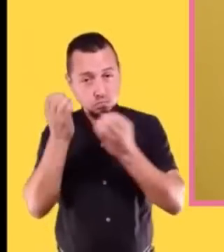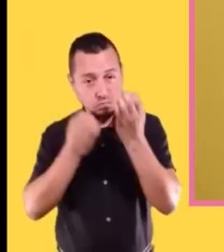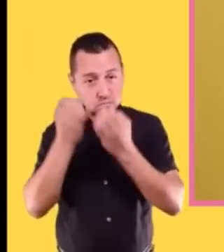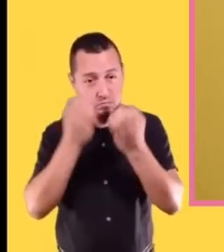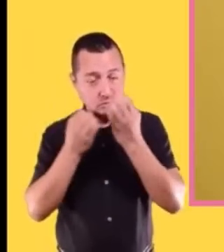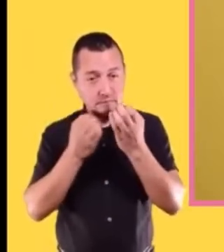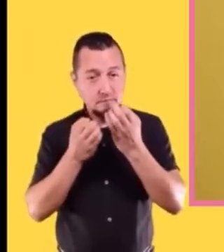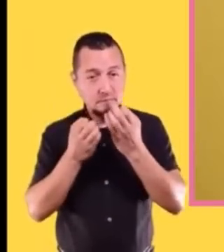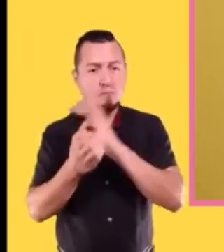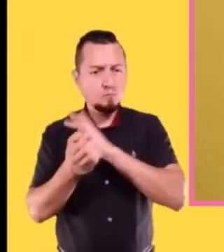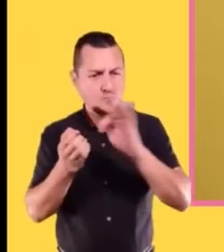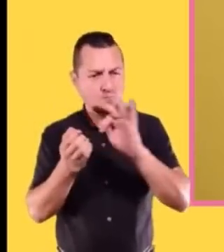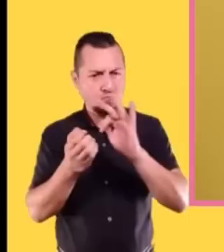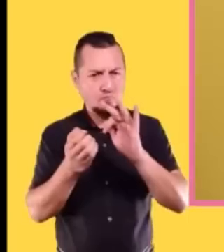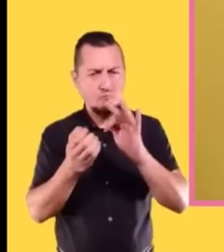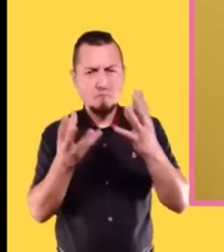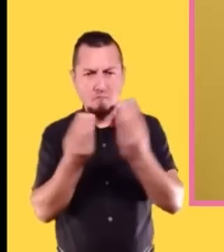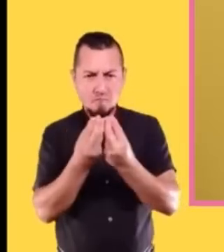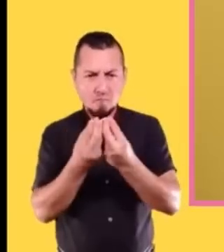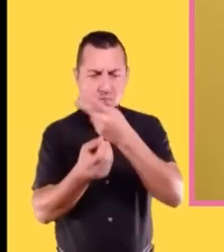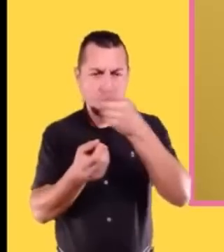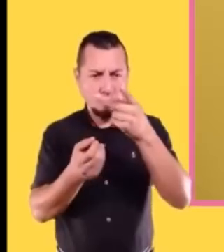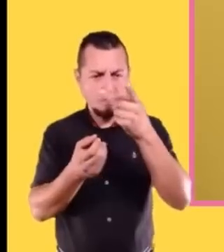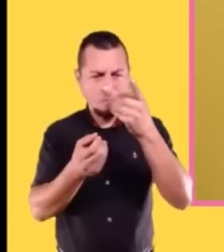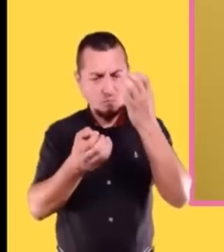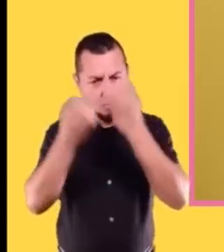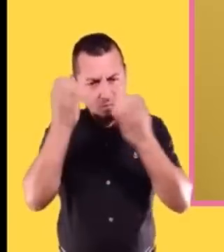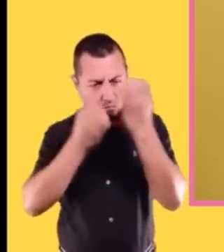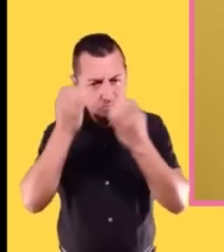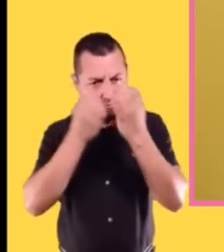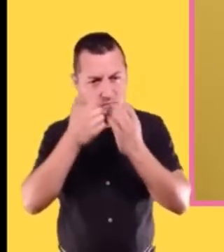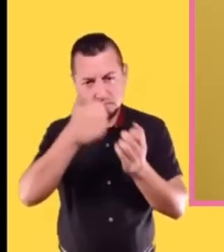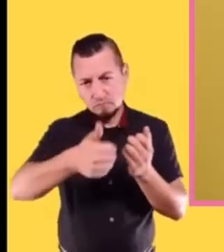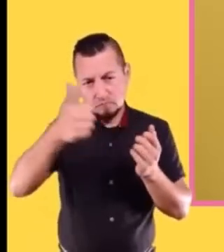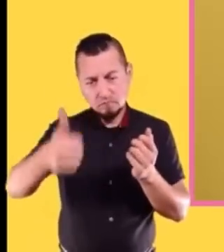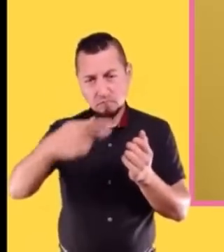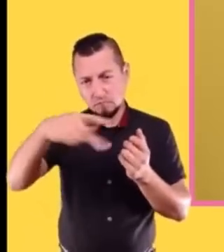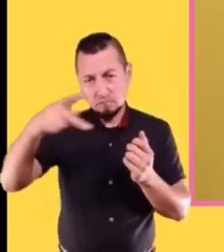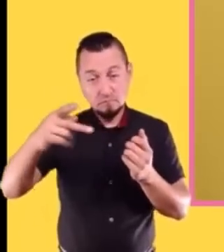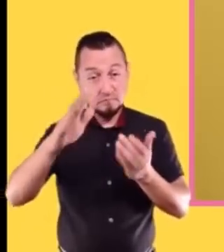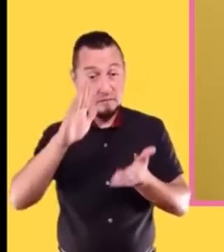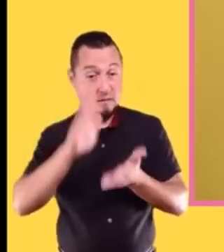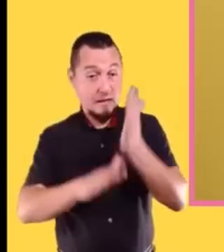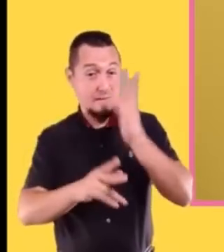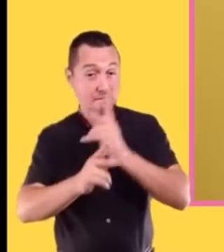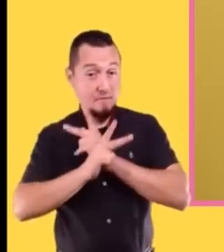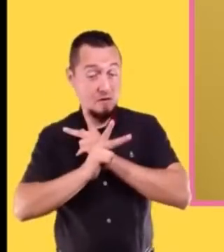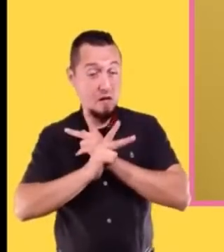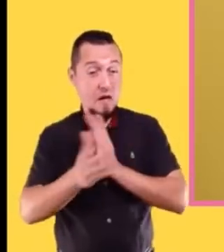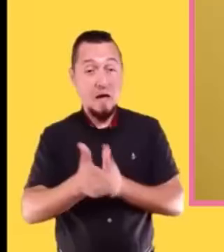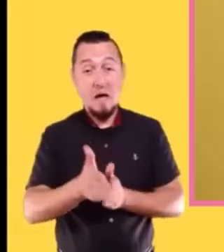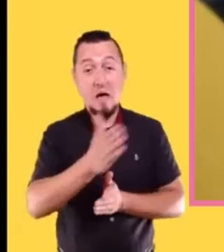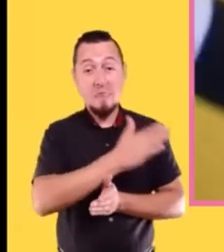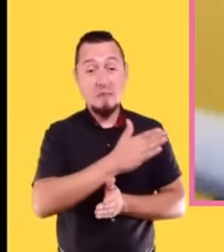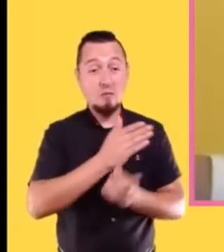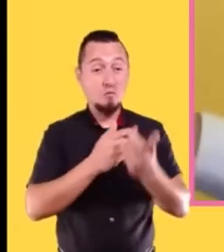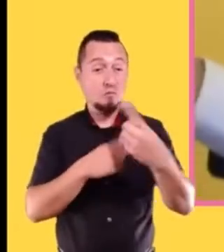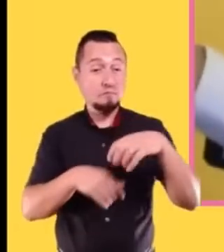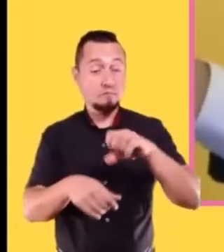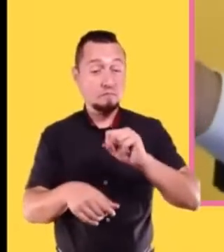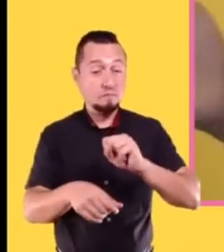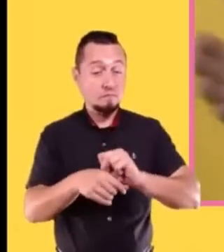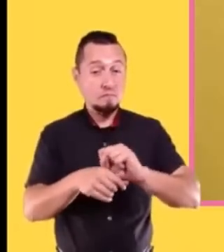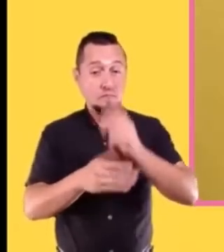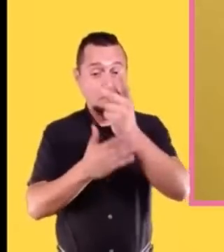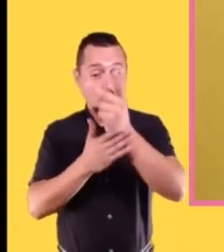descargar para que vayan haciendo sus análisis. De hecho, recordemos que antes de que salieran de vacaciones los maestros estuvieron trabajando una semana en su programación